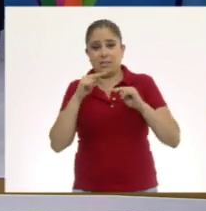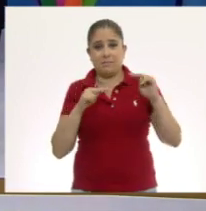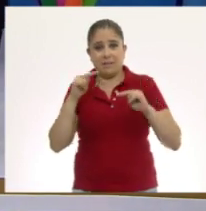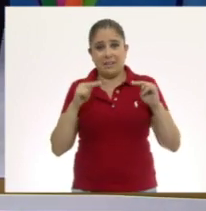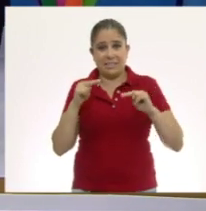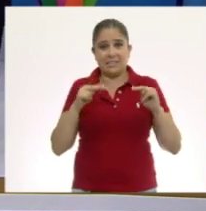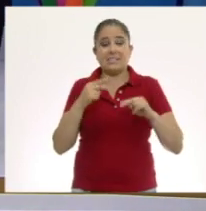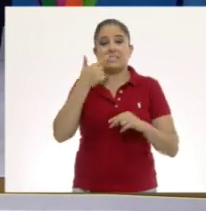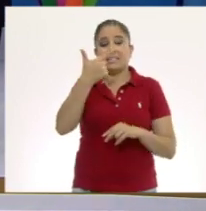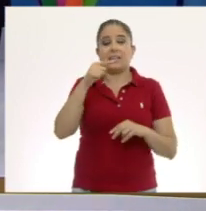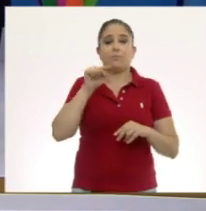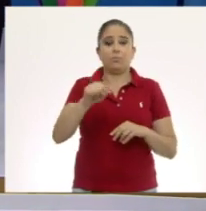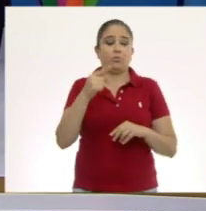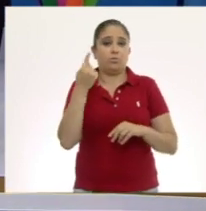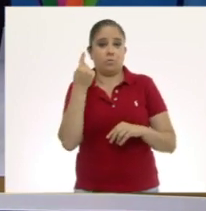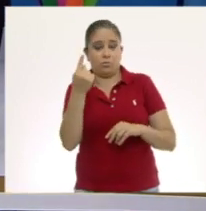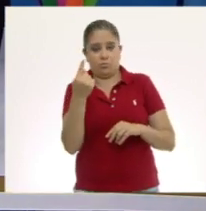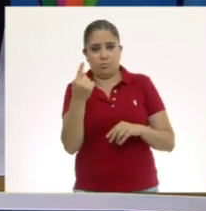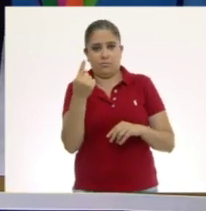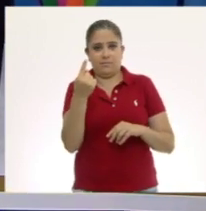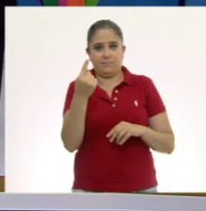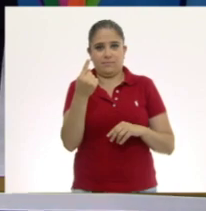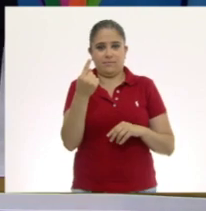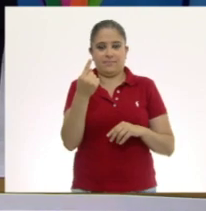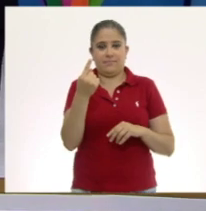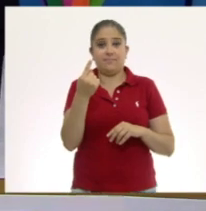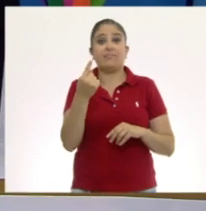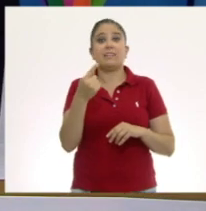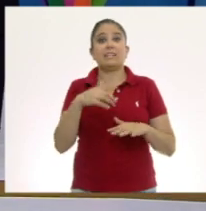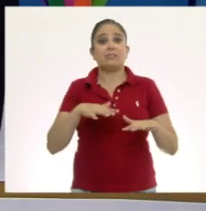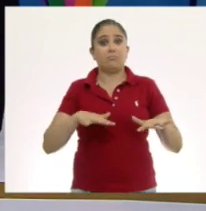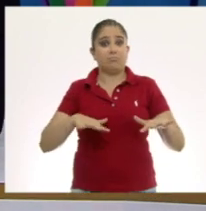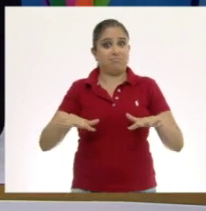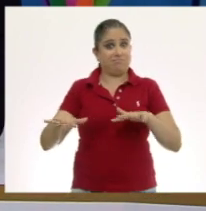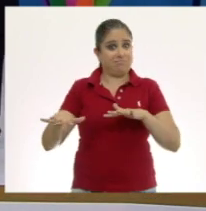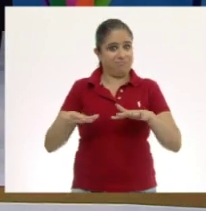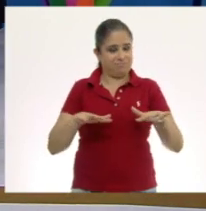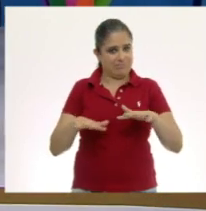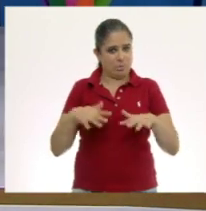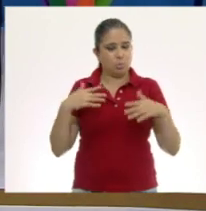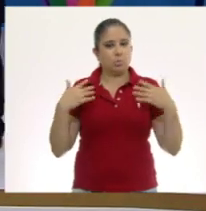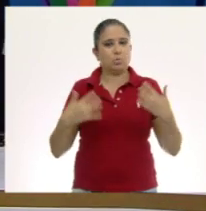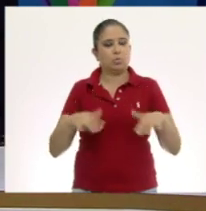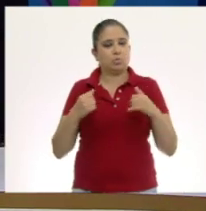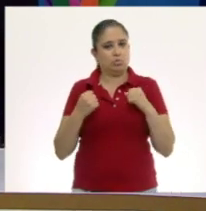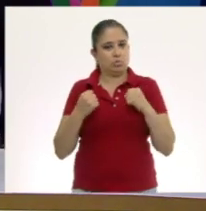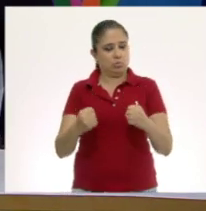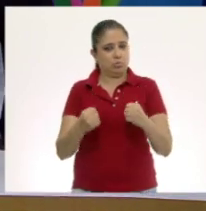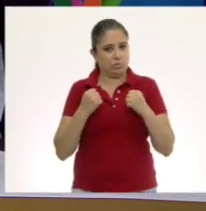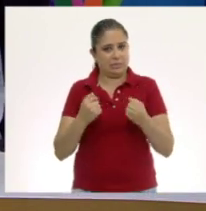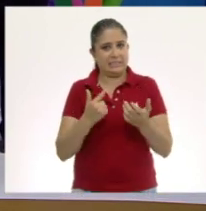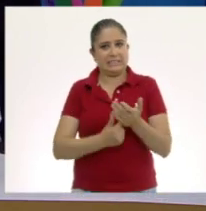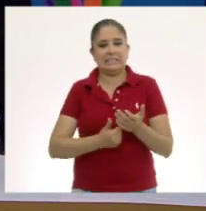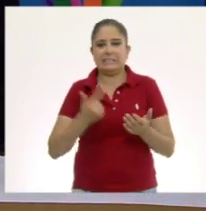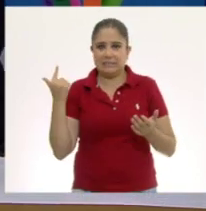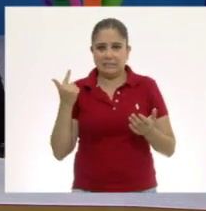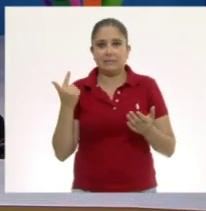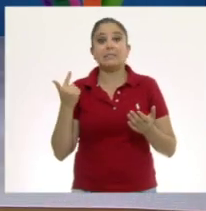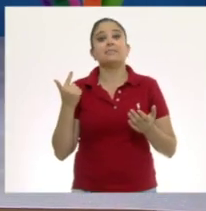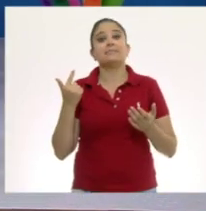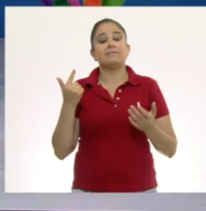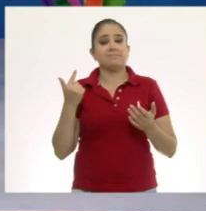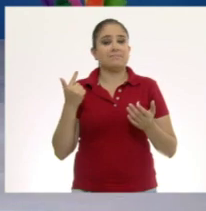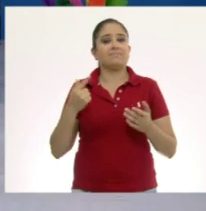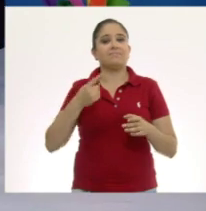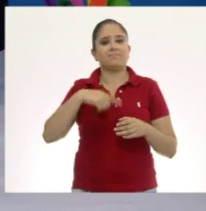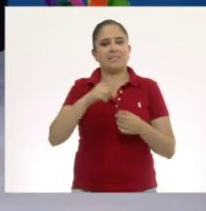de 7.1. Fue un sismo también durísimo, muy fuerte. Y que bueno,